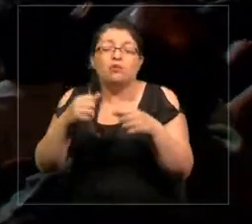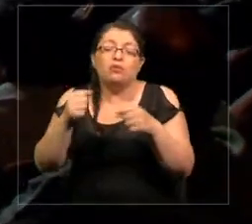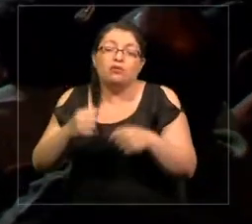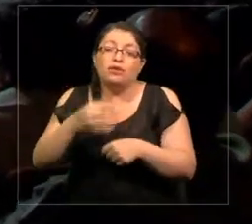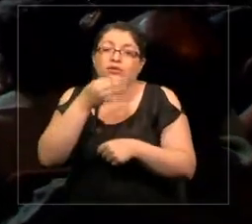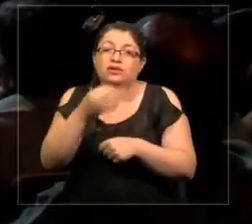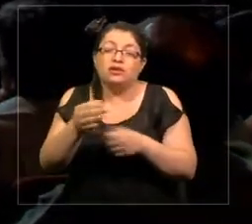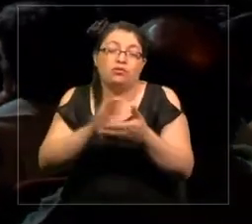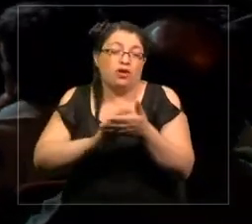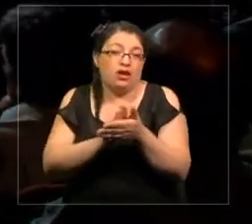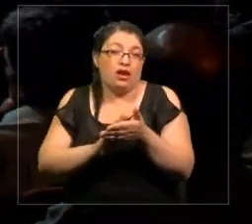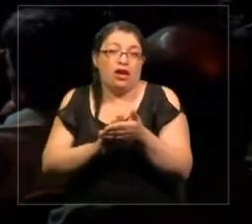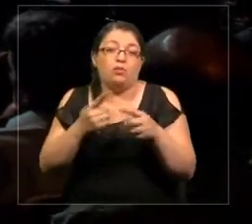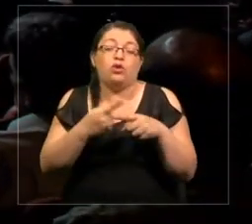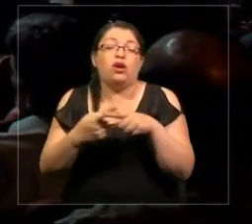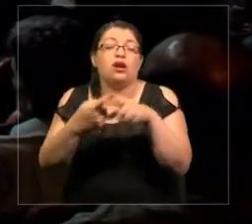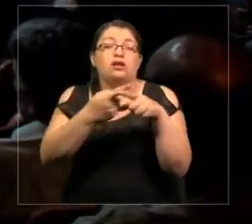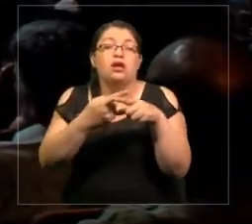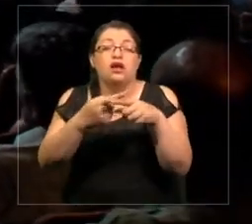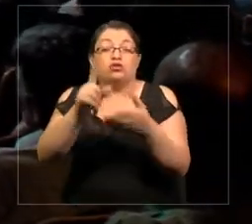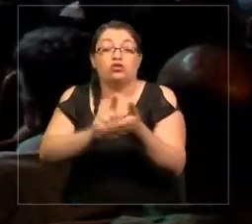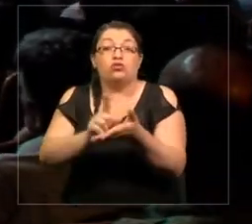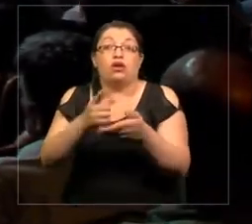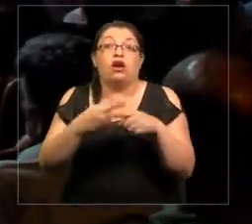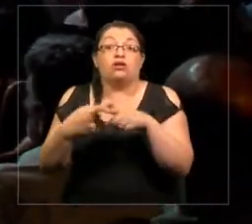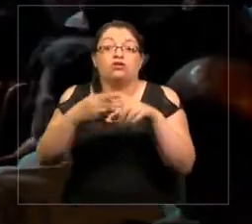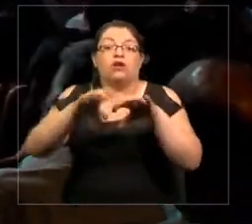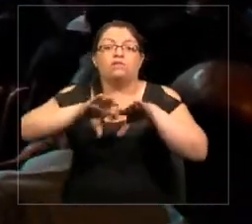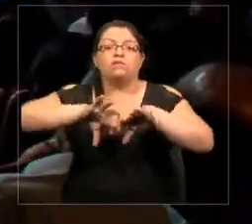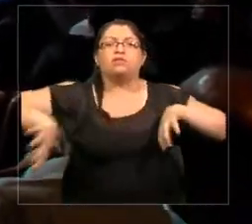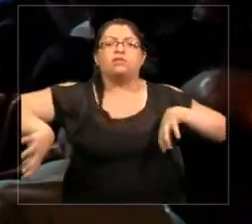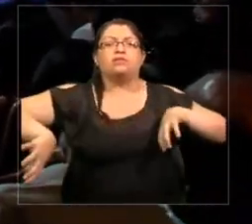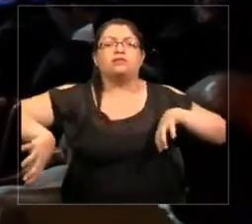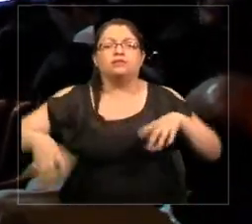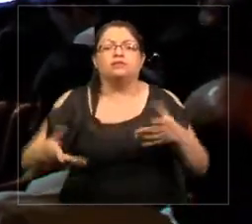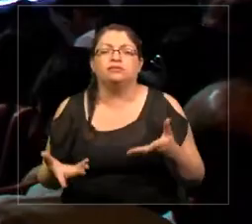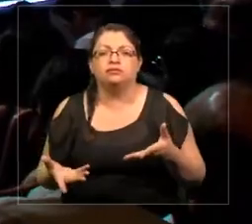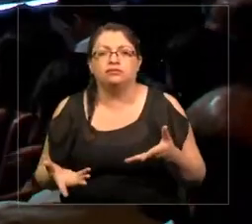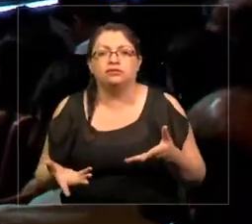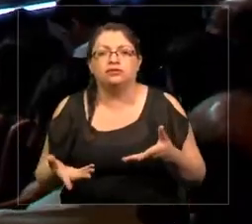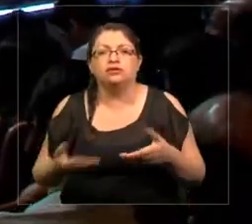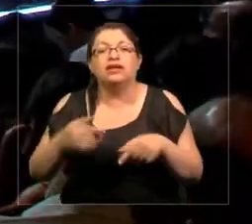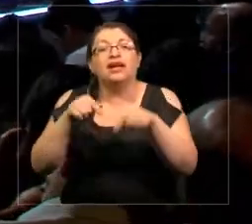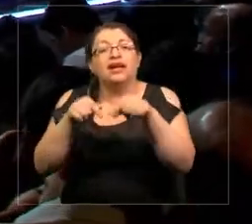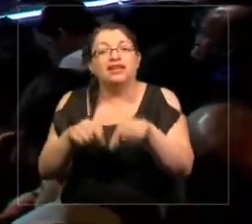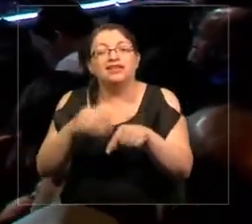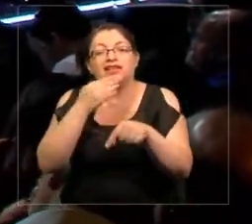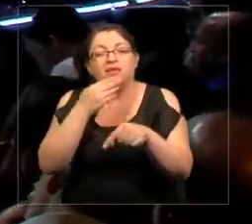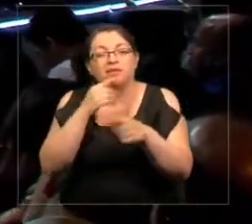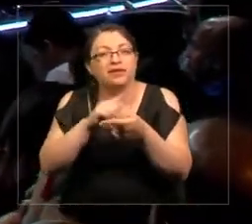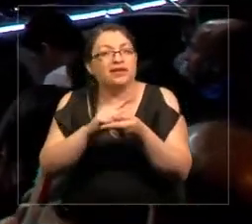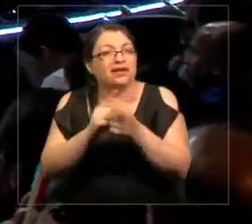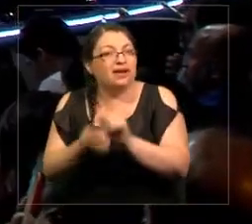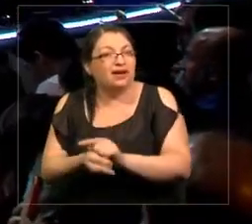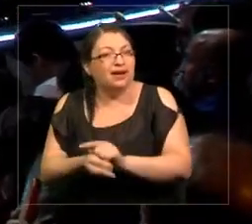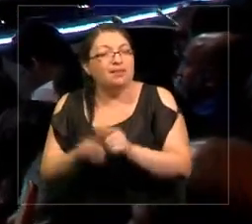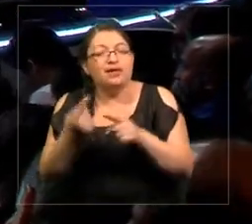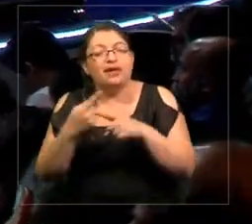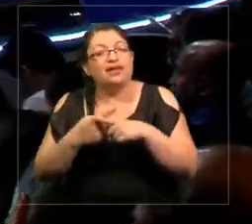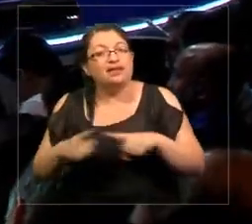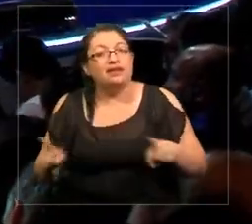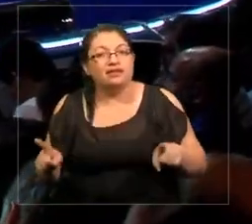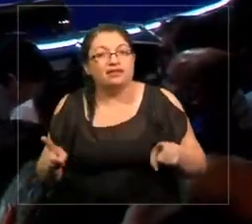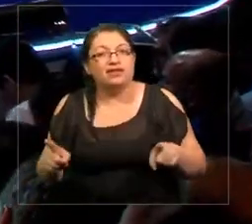la segregación socio espacial que obviamente cambia de escala cambia